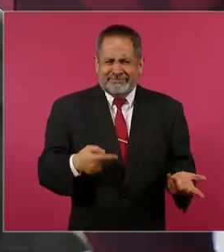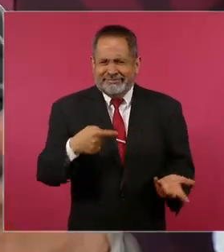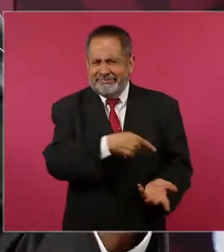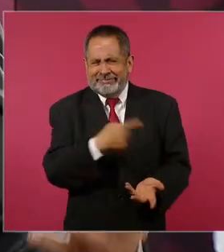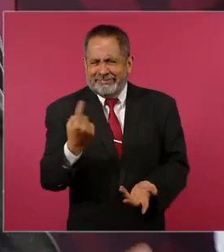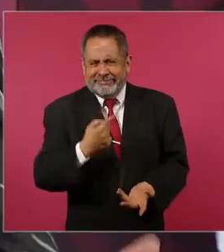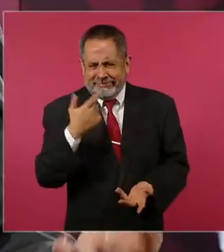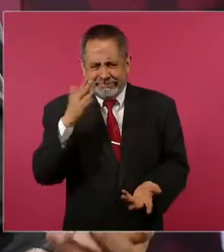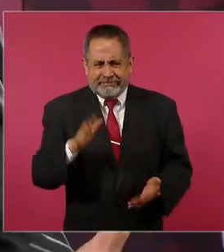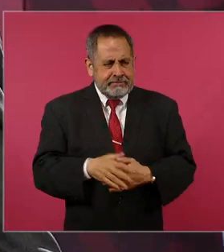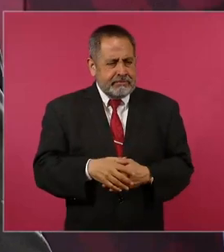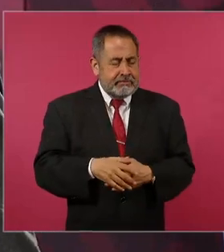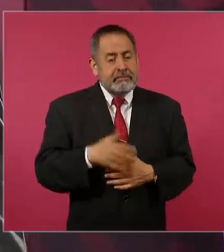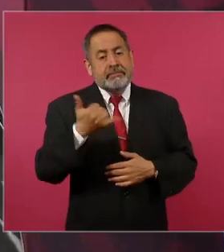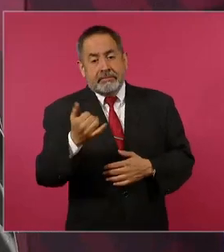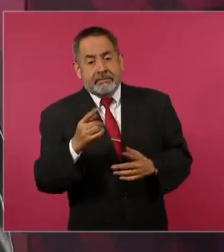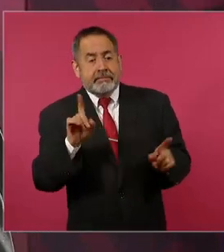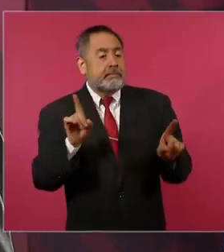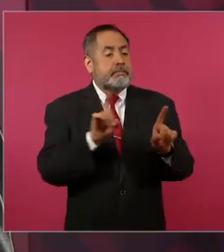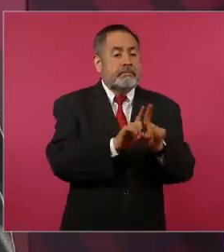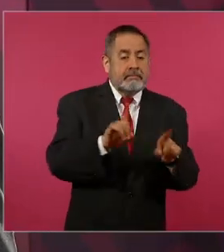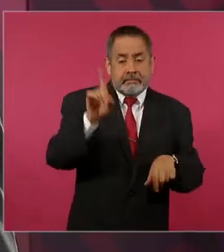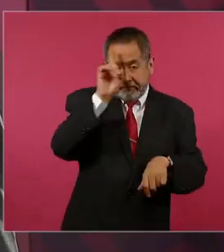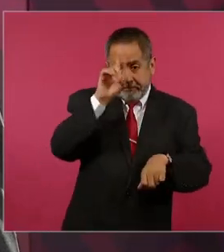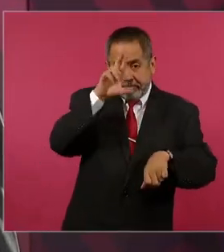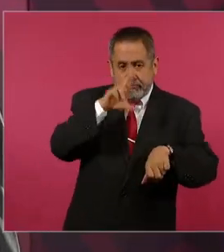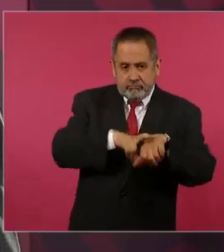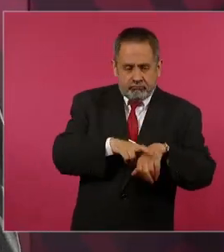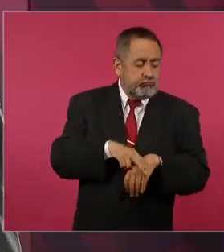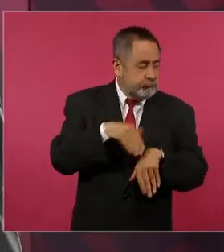Y los asesores,